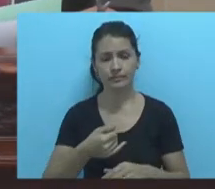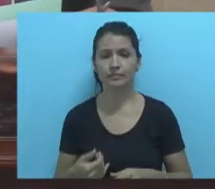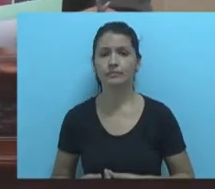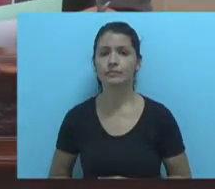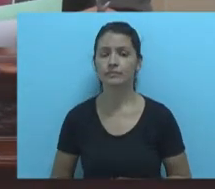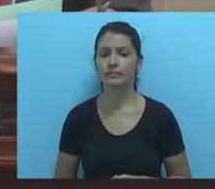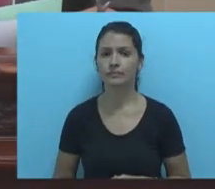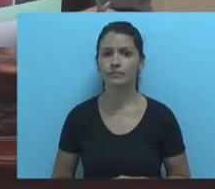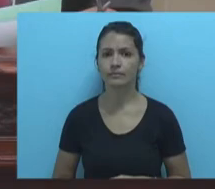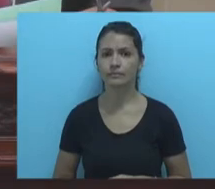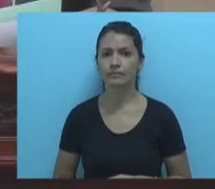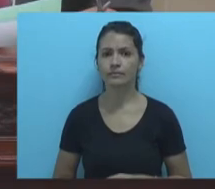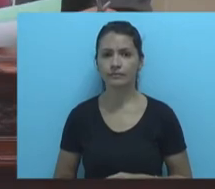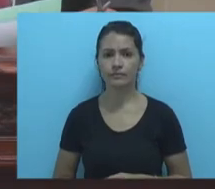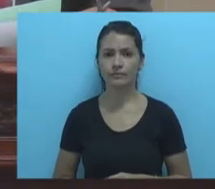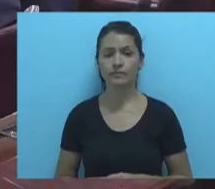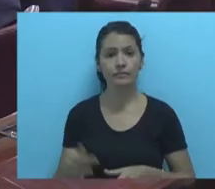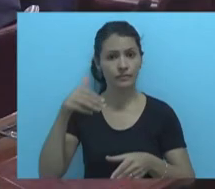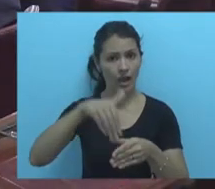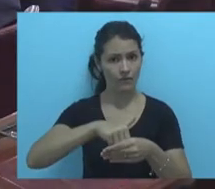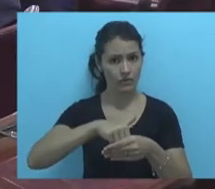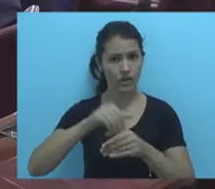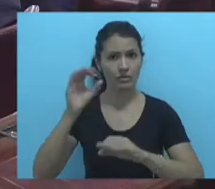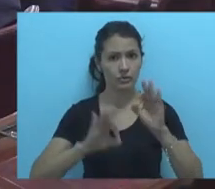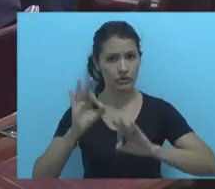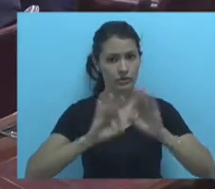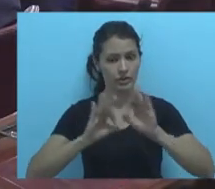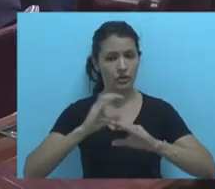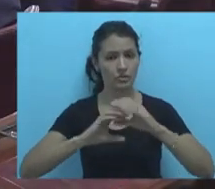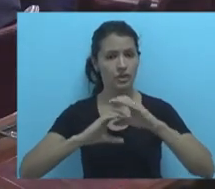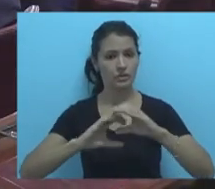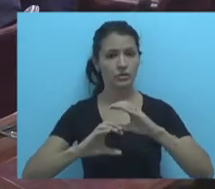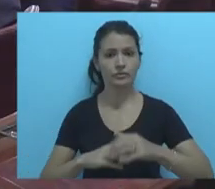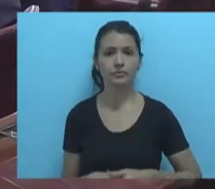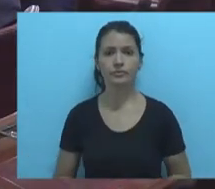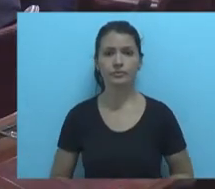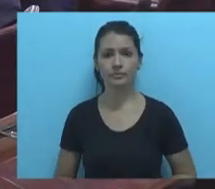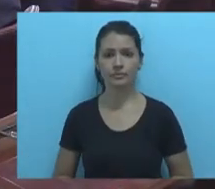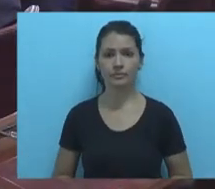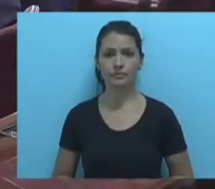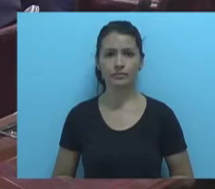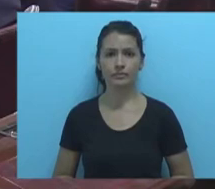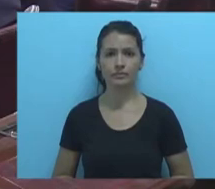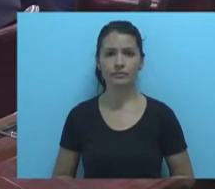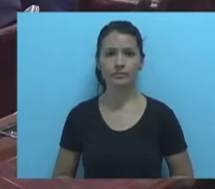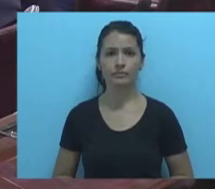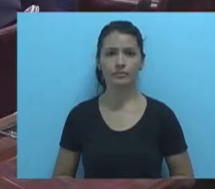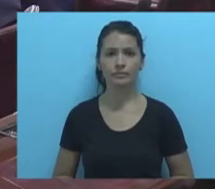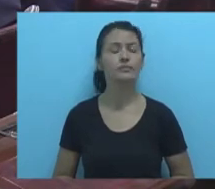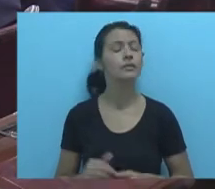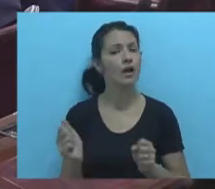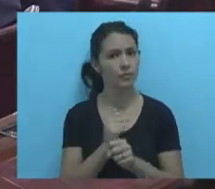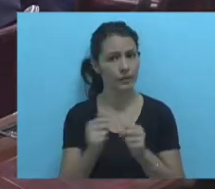resulta aprobado. A consideración el proyecto de comunicación, a votación,